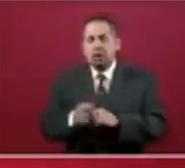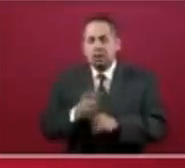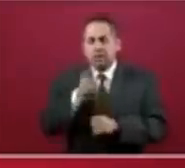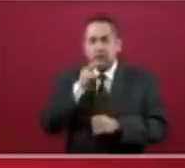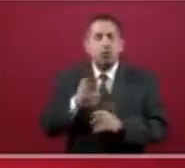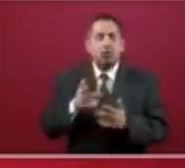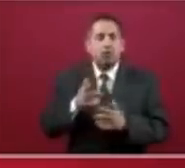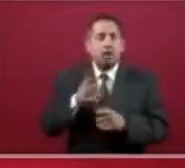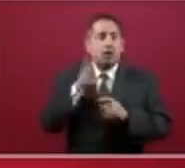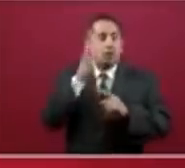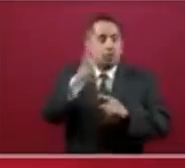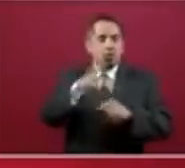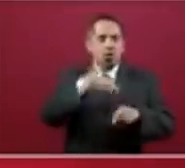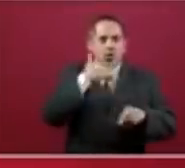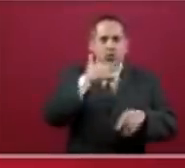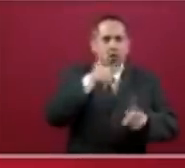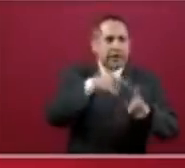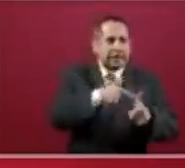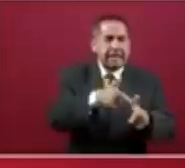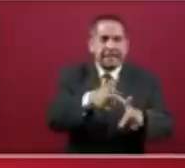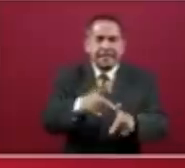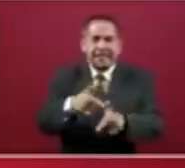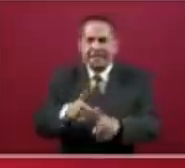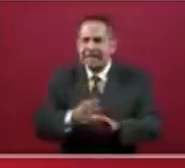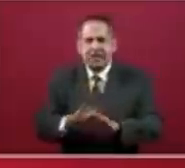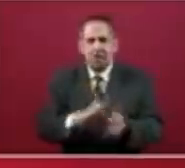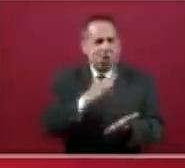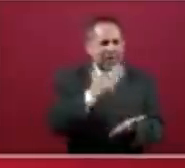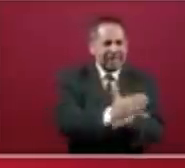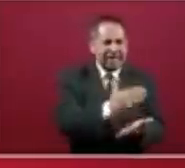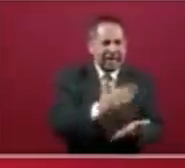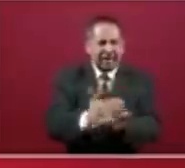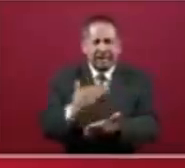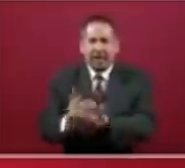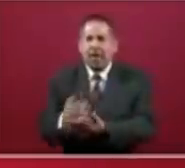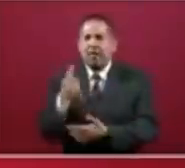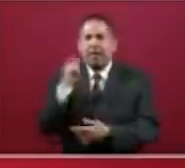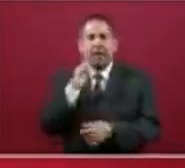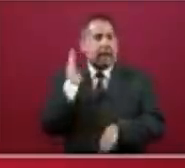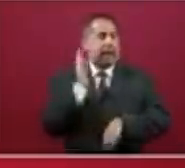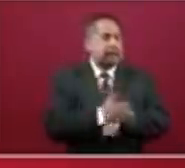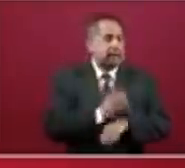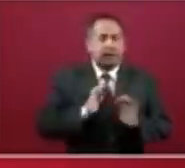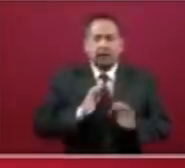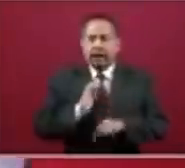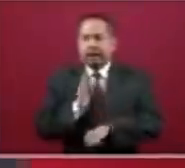prevenir la corrupción que castigarla.